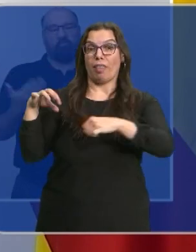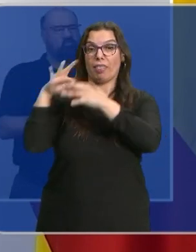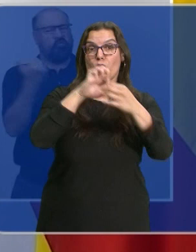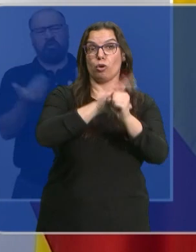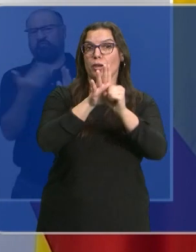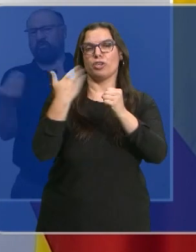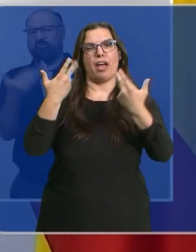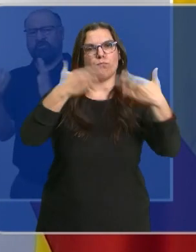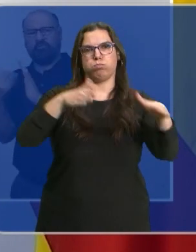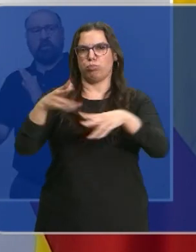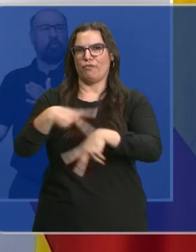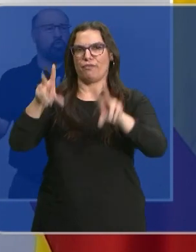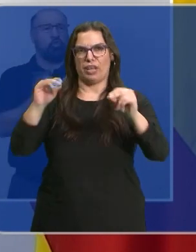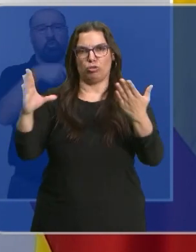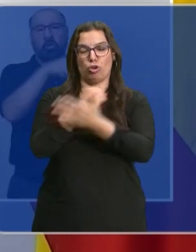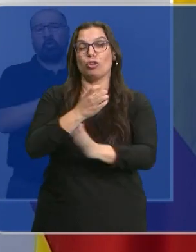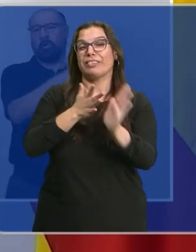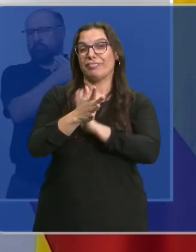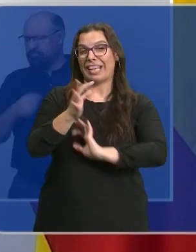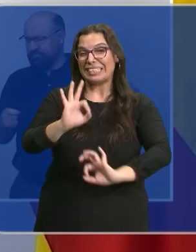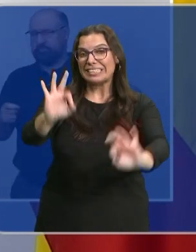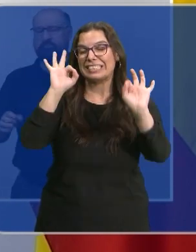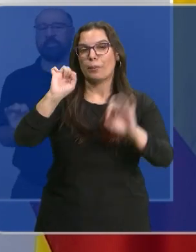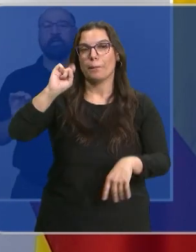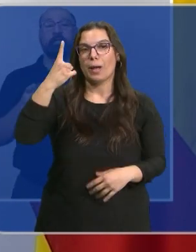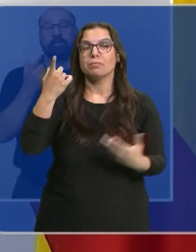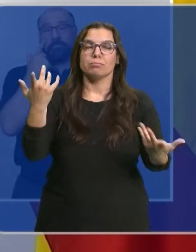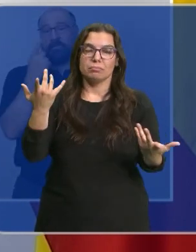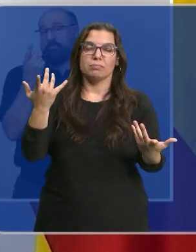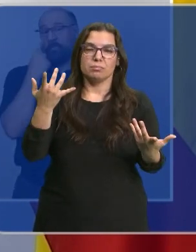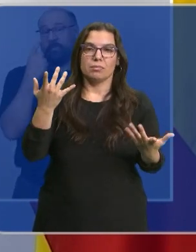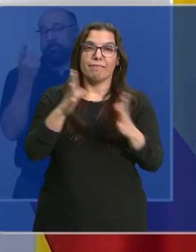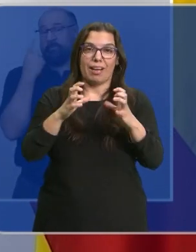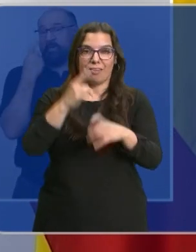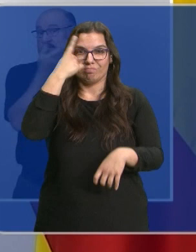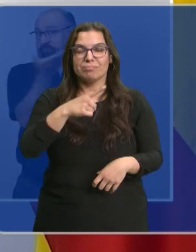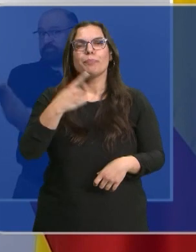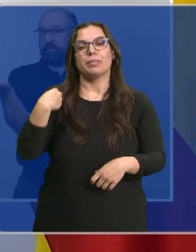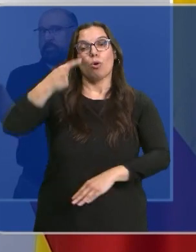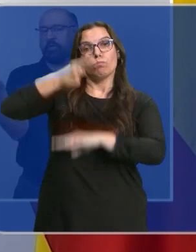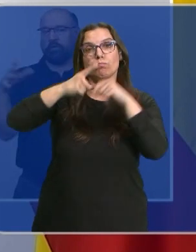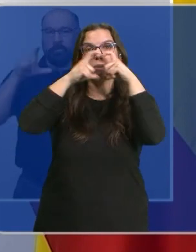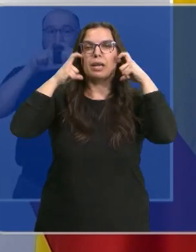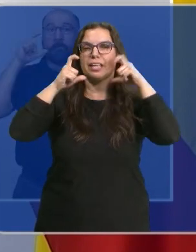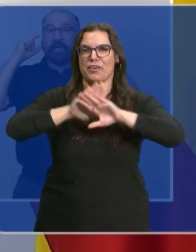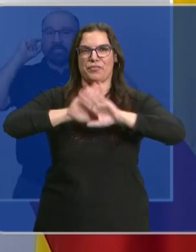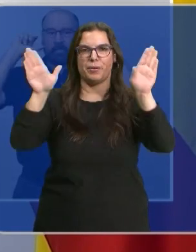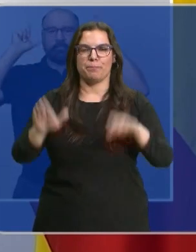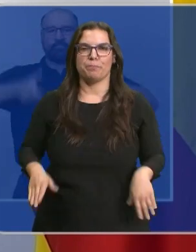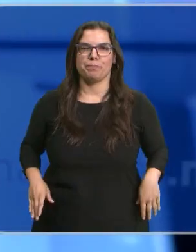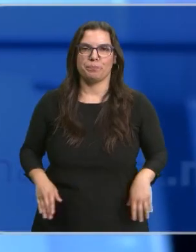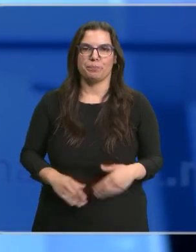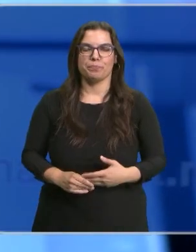ligadas a esta crisis sanitaria y con especial atención, como era así también muy esperado, la obligatoriedad de la mascarilla.